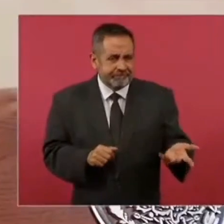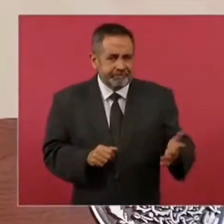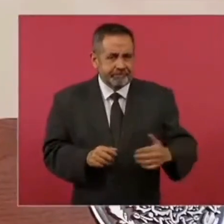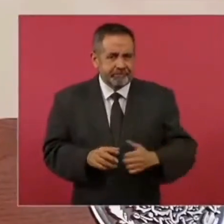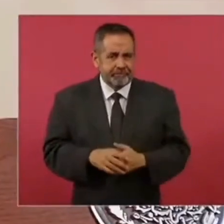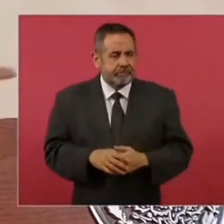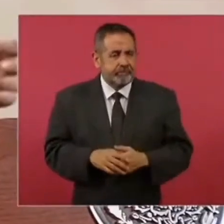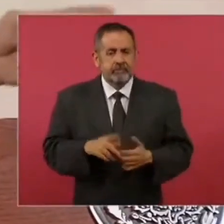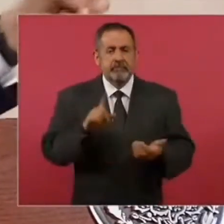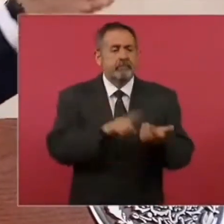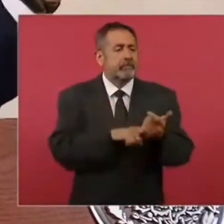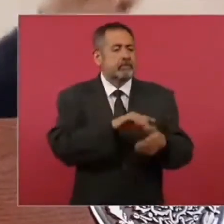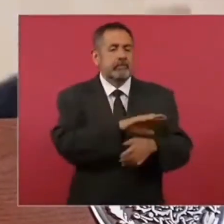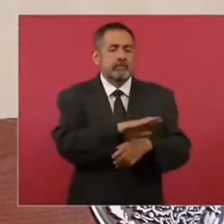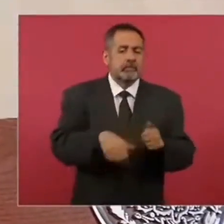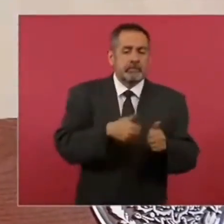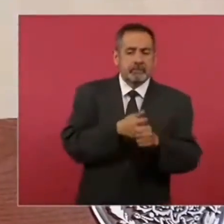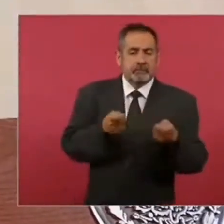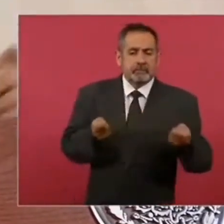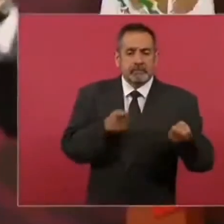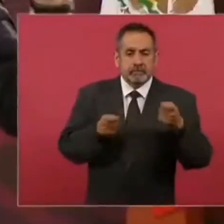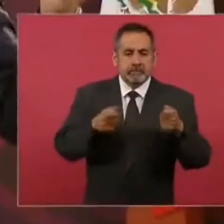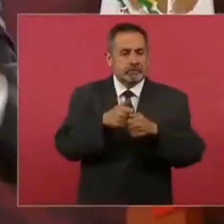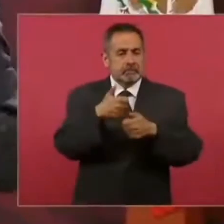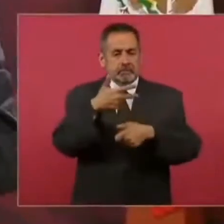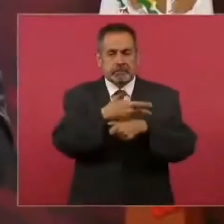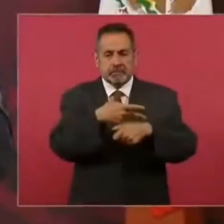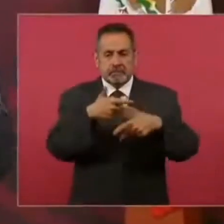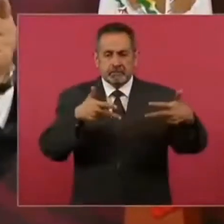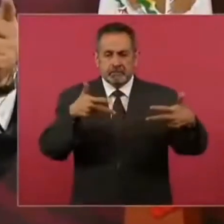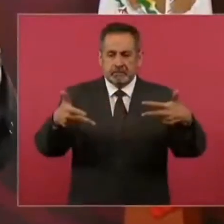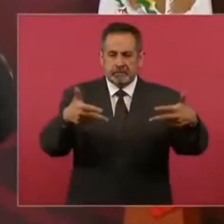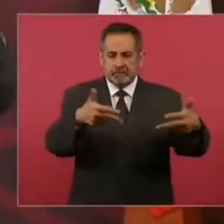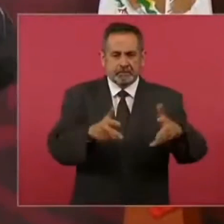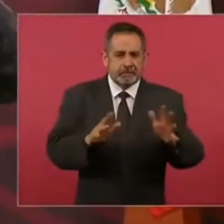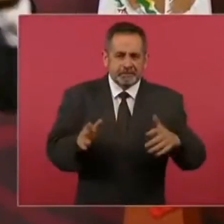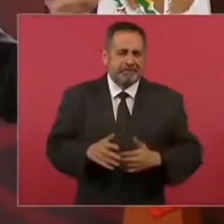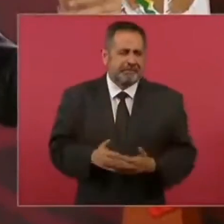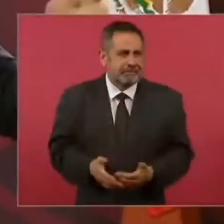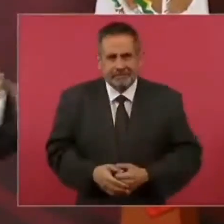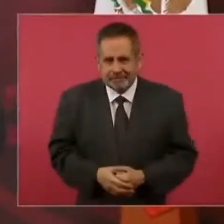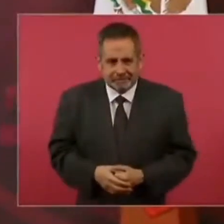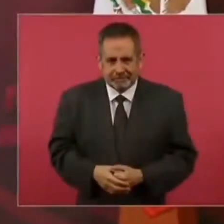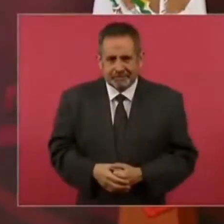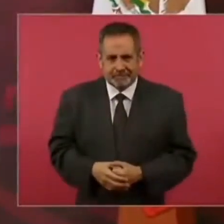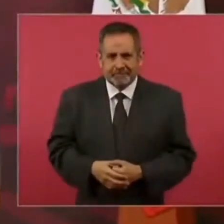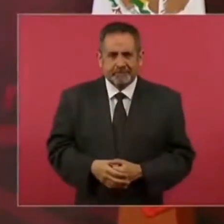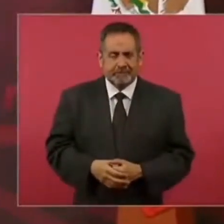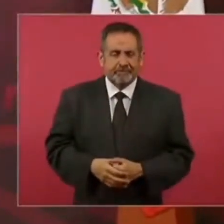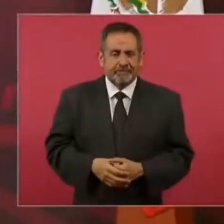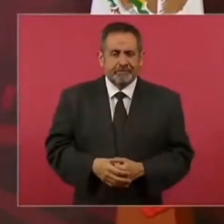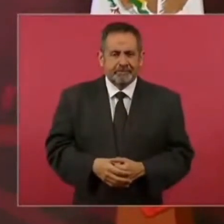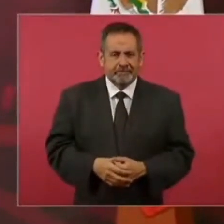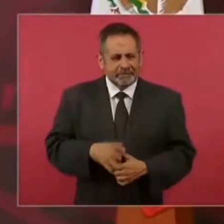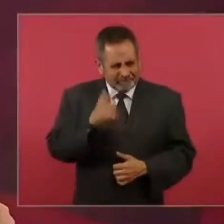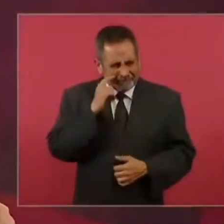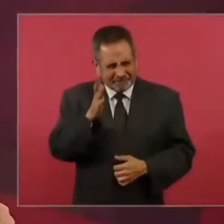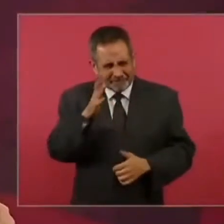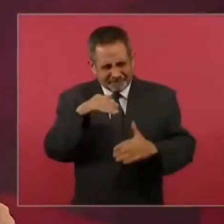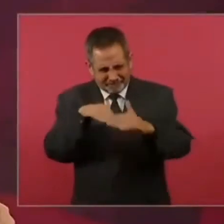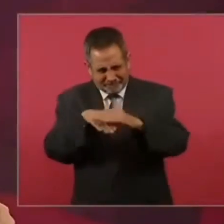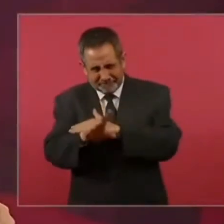Todo manejado con las cámaras, ¿no? Por eso, ¿ya fueron al